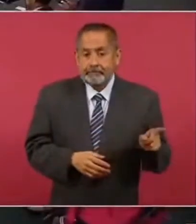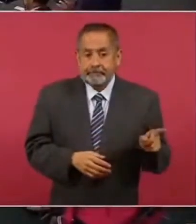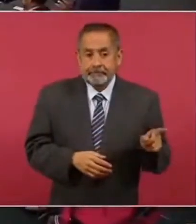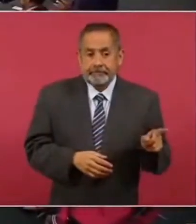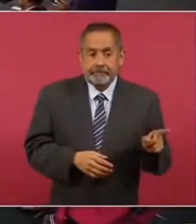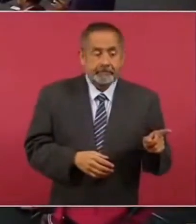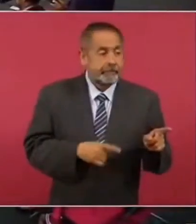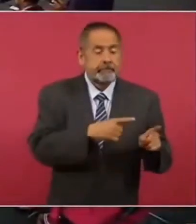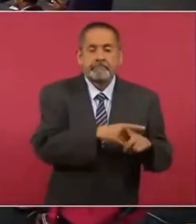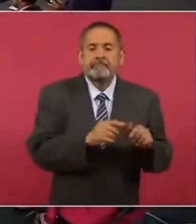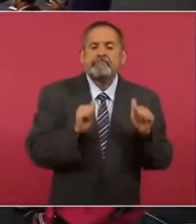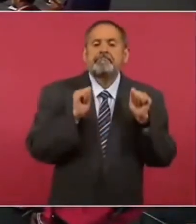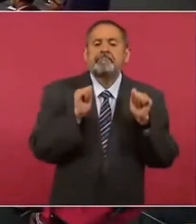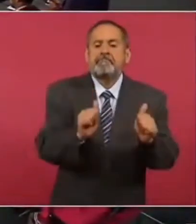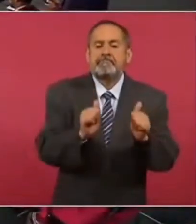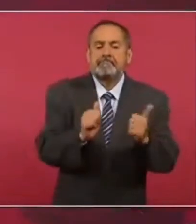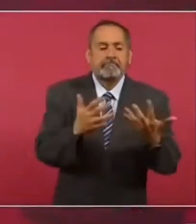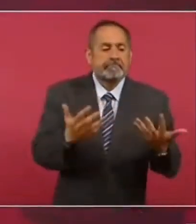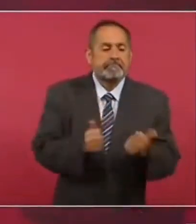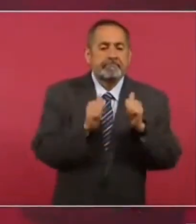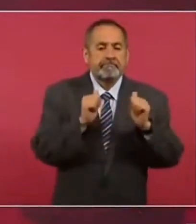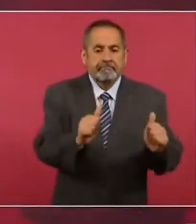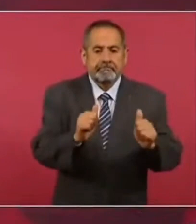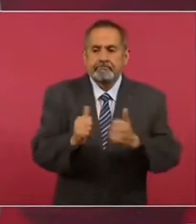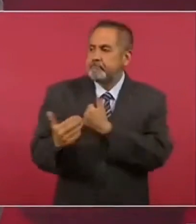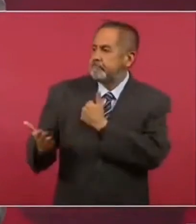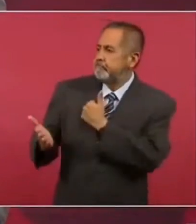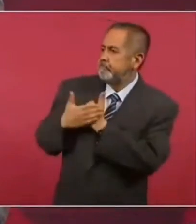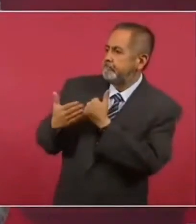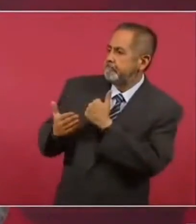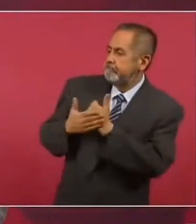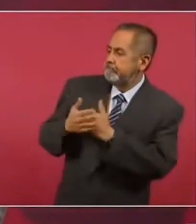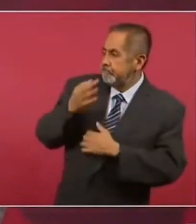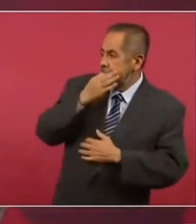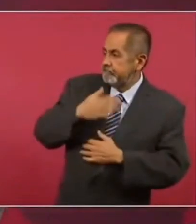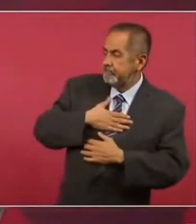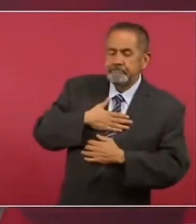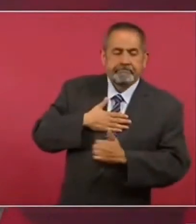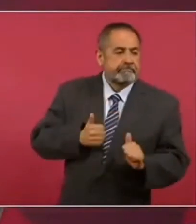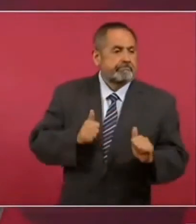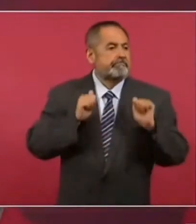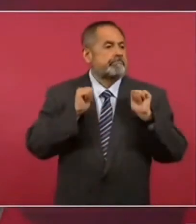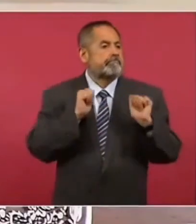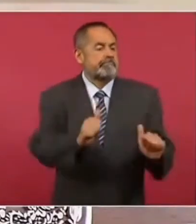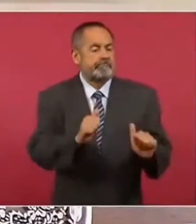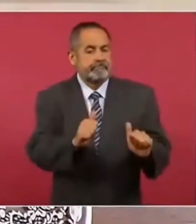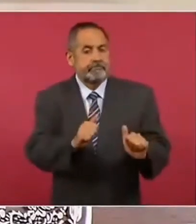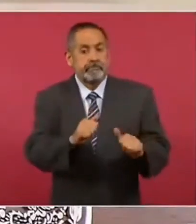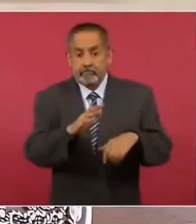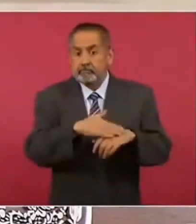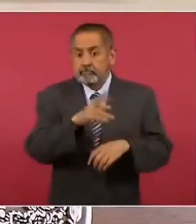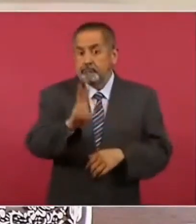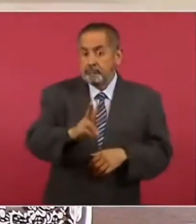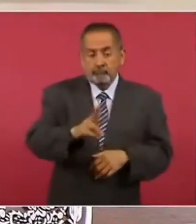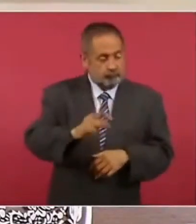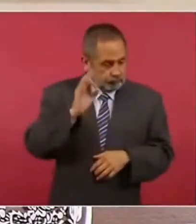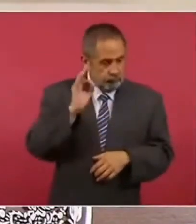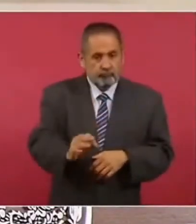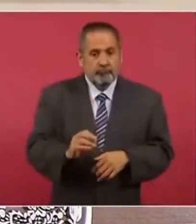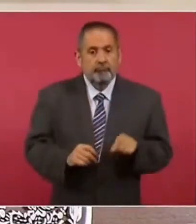se salvó el secretario de seguridad pública porque